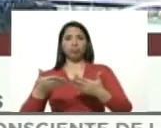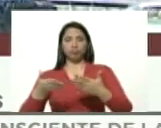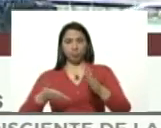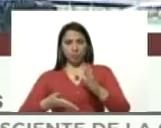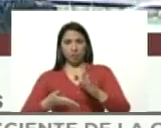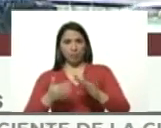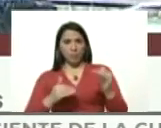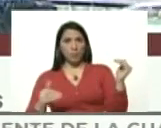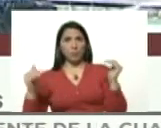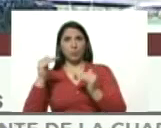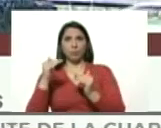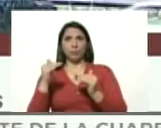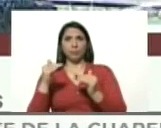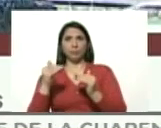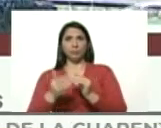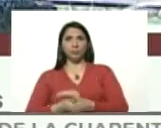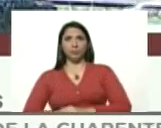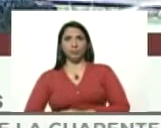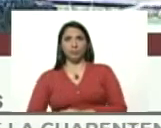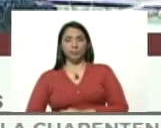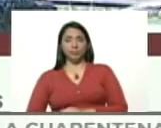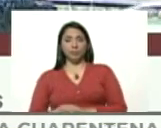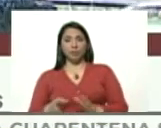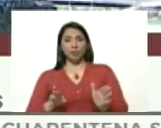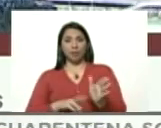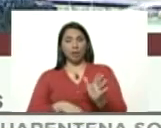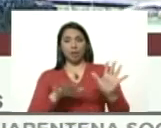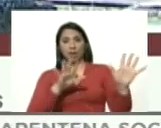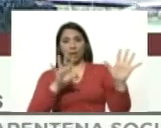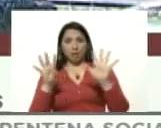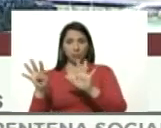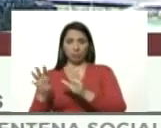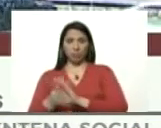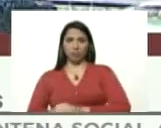salgamos adelante. Aquí, les repito, son 19